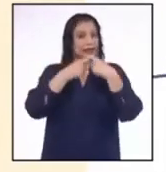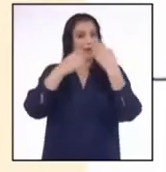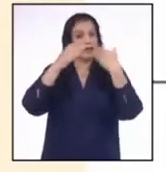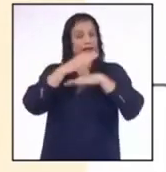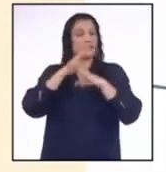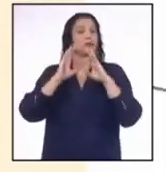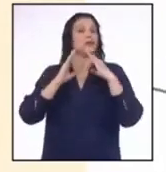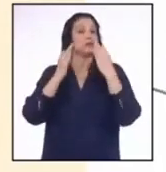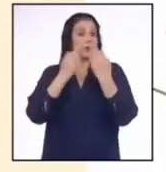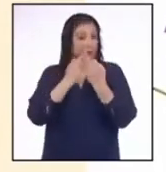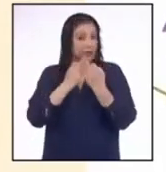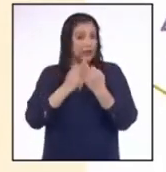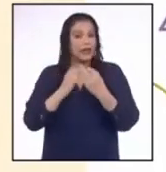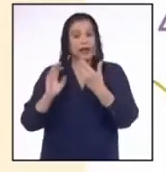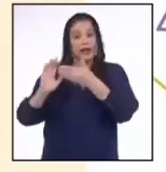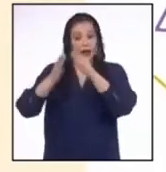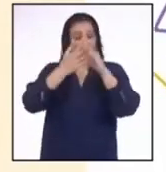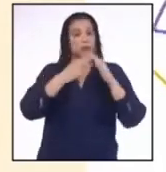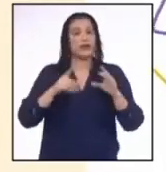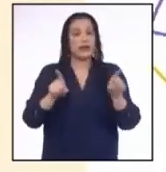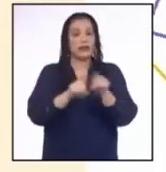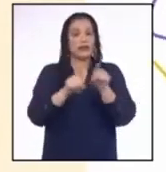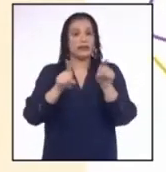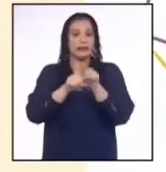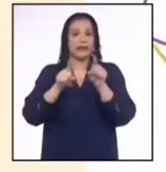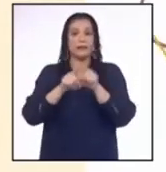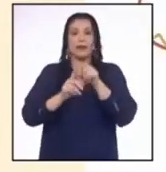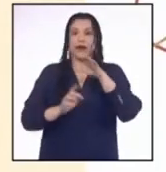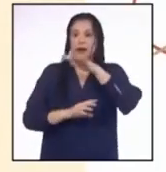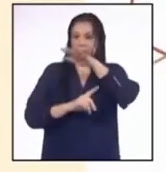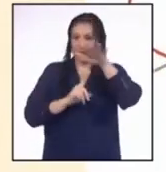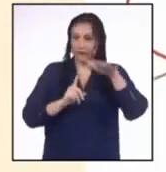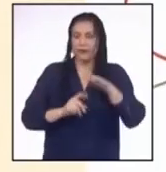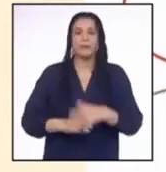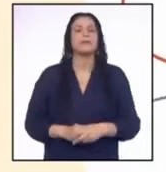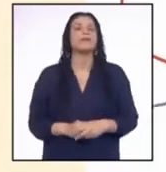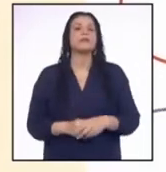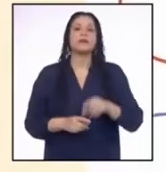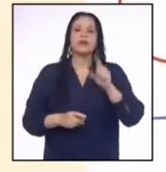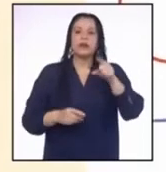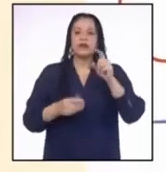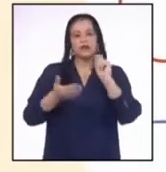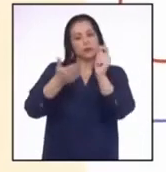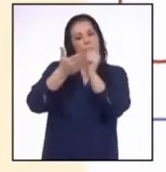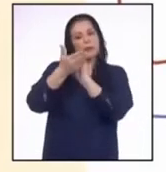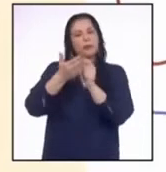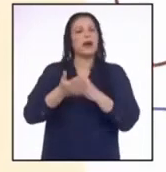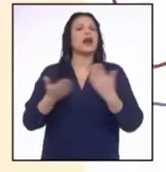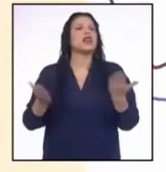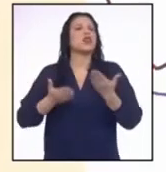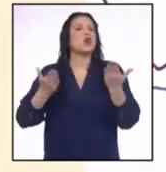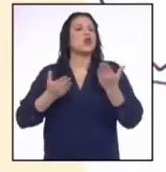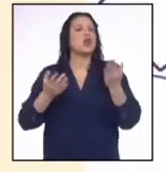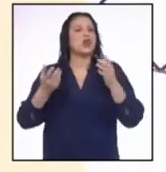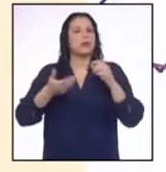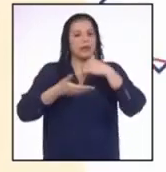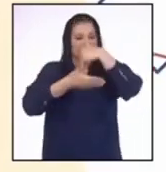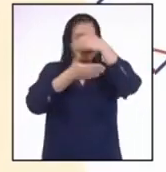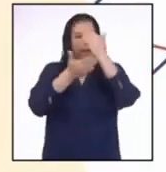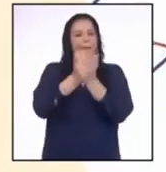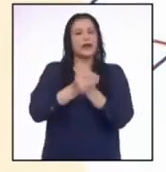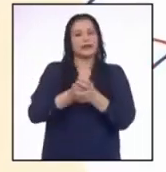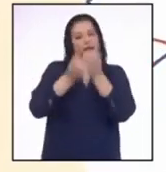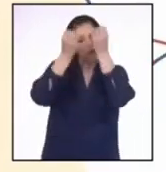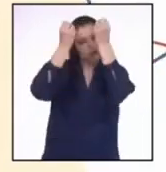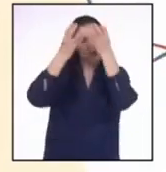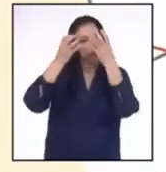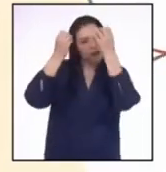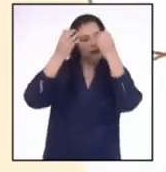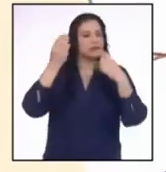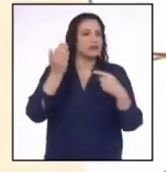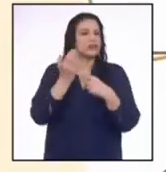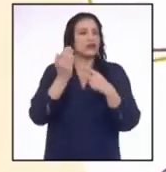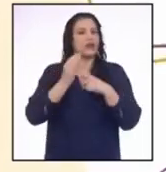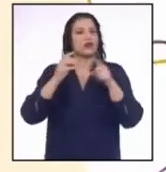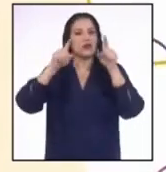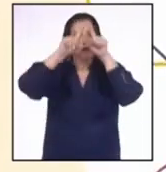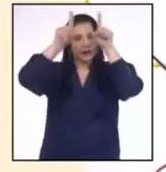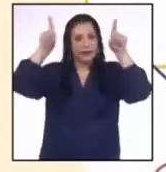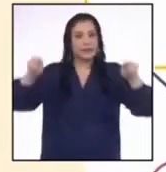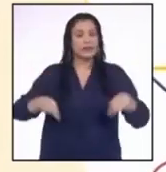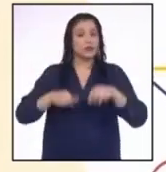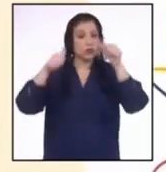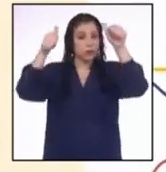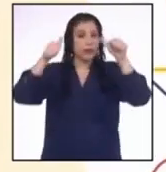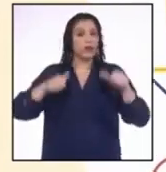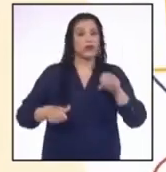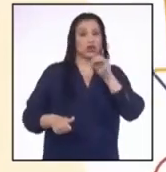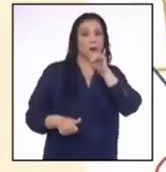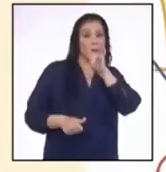tu familia, la comunidad y el ambiente. Este texto lo colocarás en la sección Información Tecnológica del periódico mural